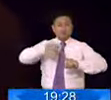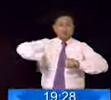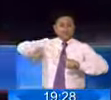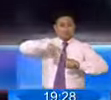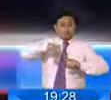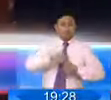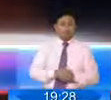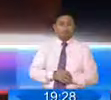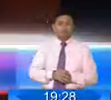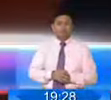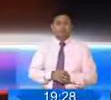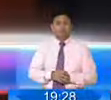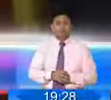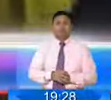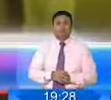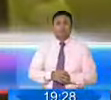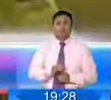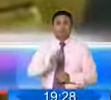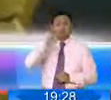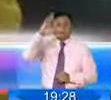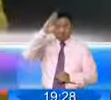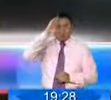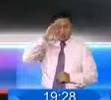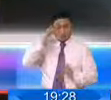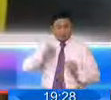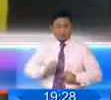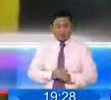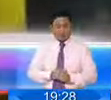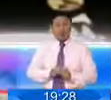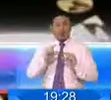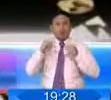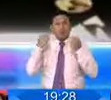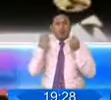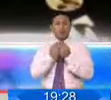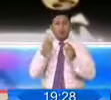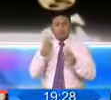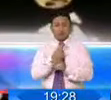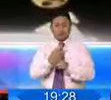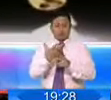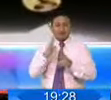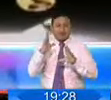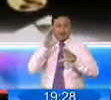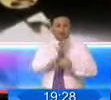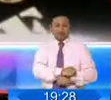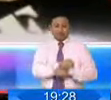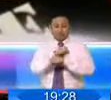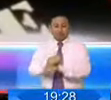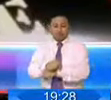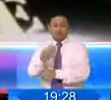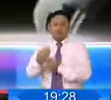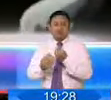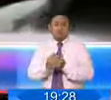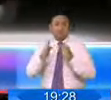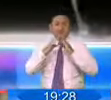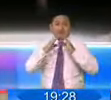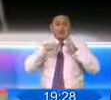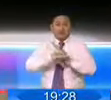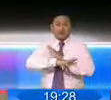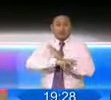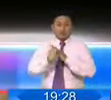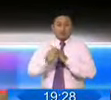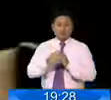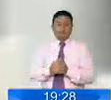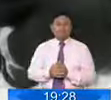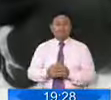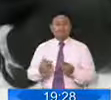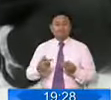volver, la policía logra desarticular a una presunta banda que se dedicaba al robo de domicilios. Y